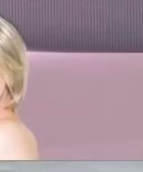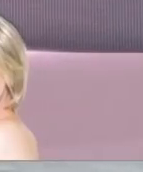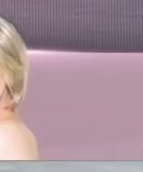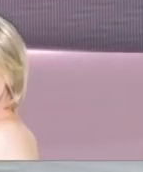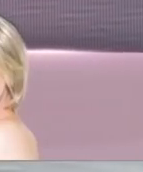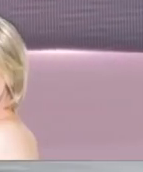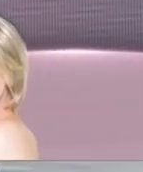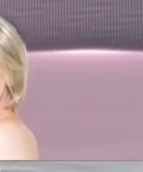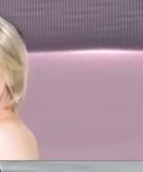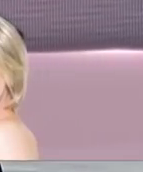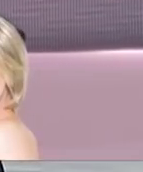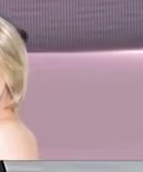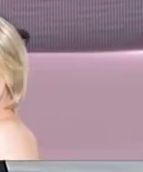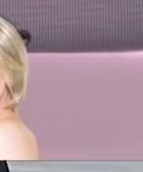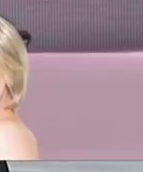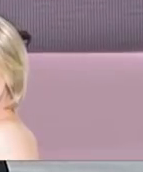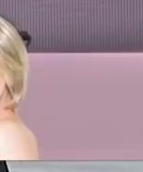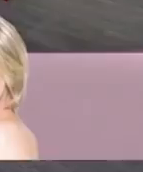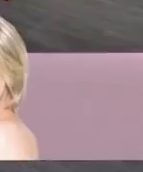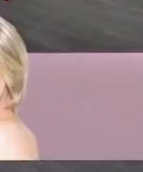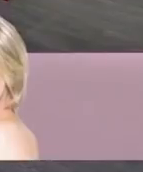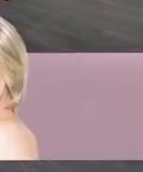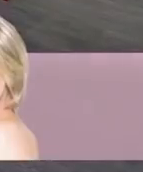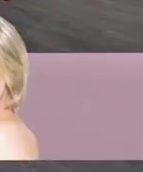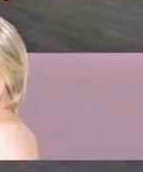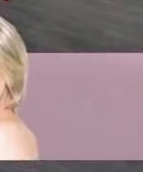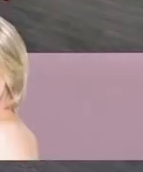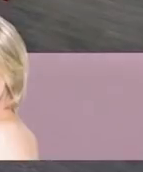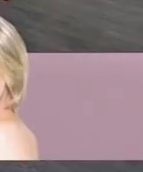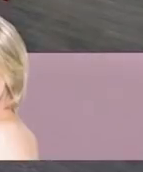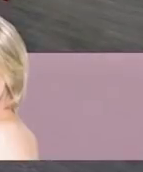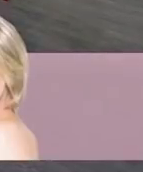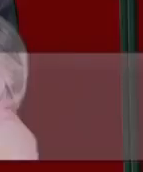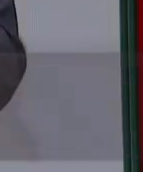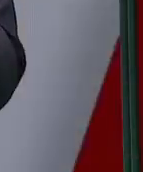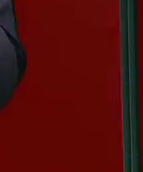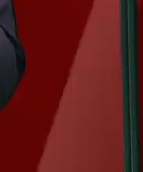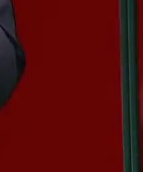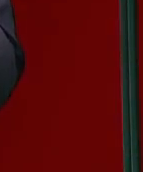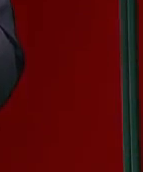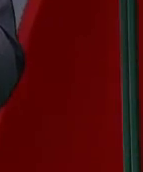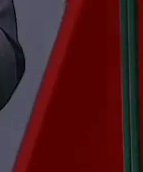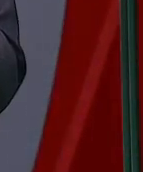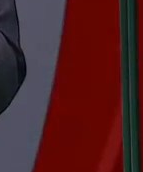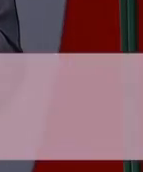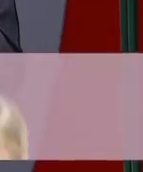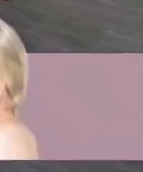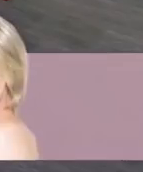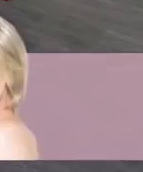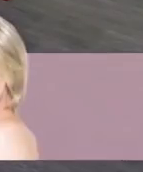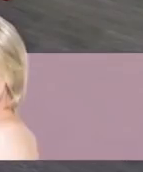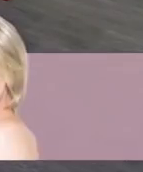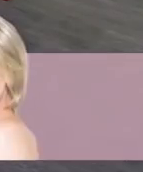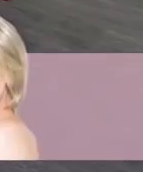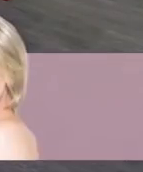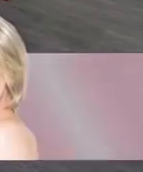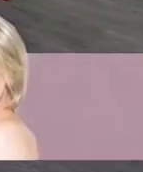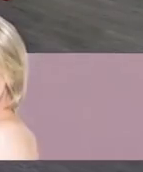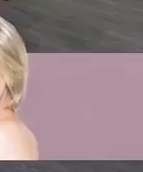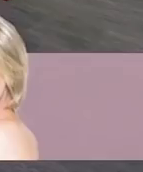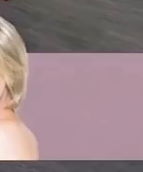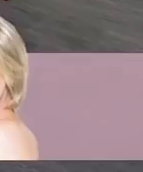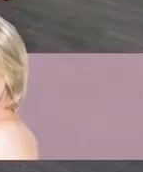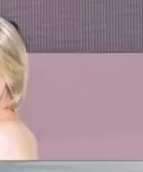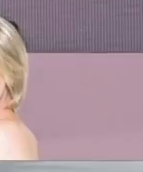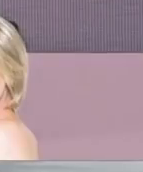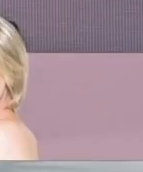año, preferible, porque hay bolitas que están más adentro que no se pueden sentir. Exacto. Pero una revisión y que te digan, todo en orden. Y